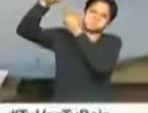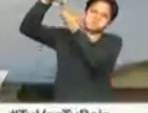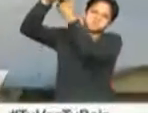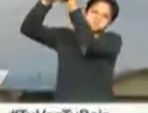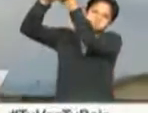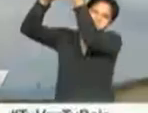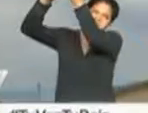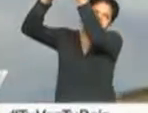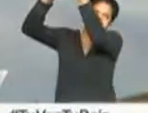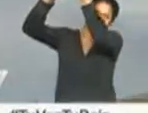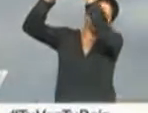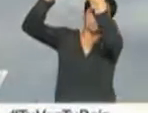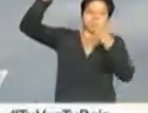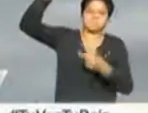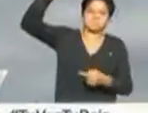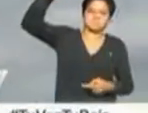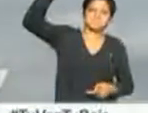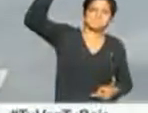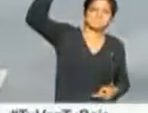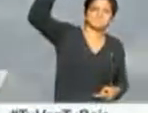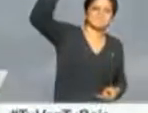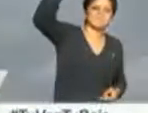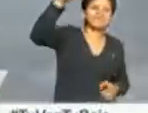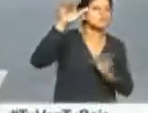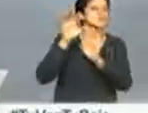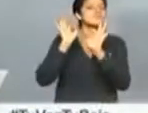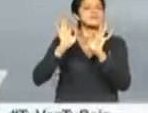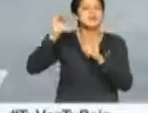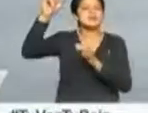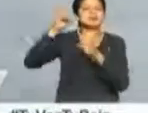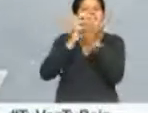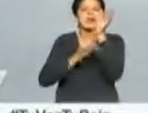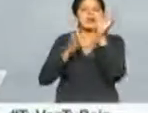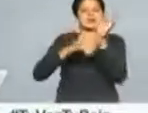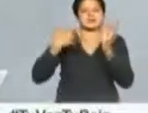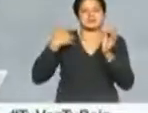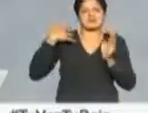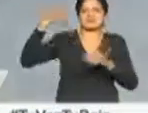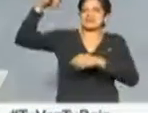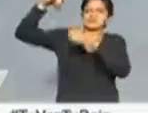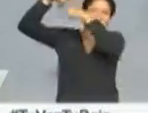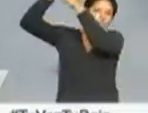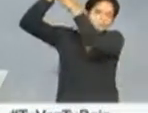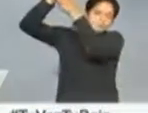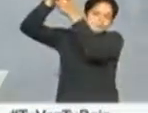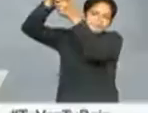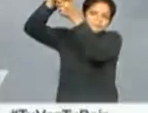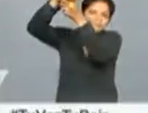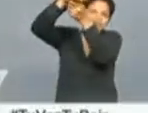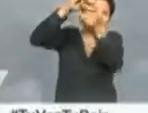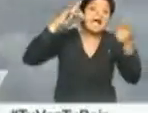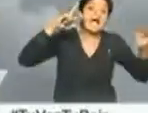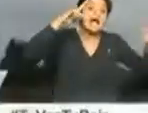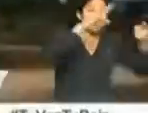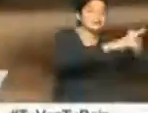El vuelo de este dron puede salvar una vida. Lleva sangre a un hospital de Kabgayi, en Ruanda.